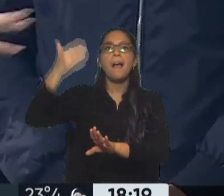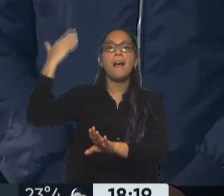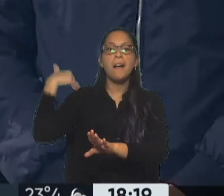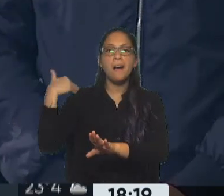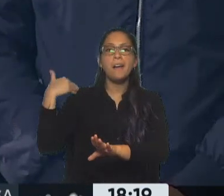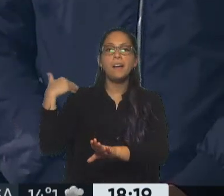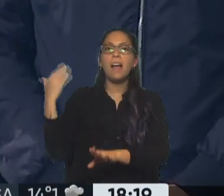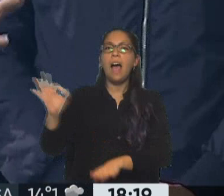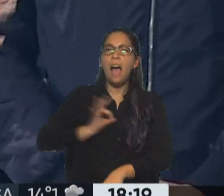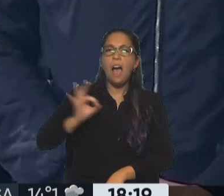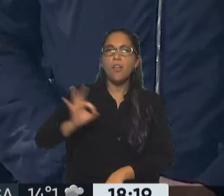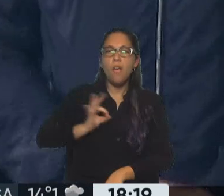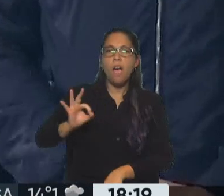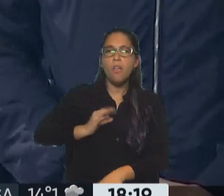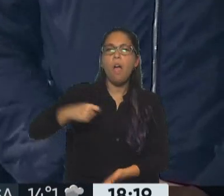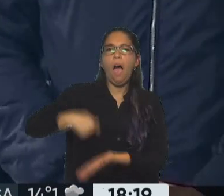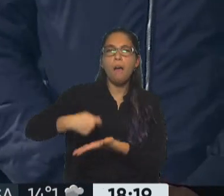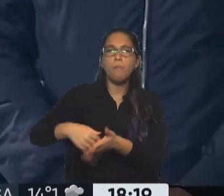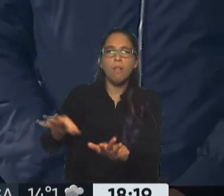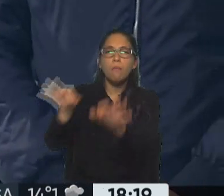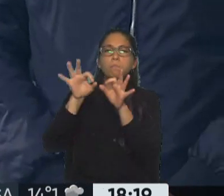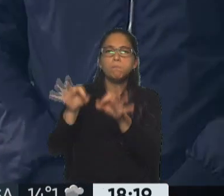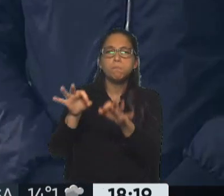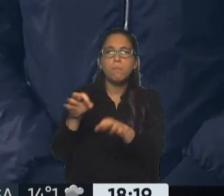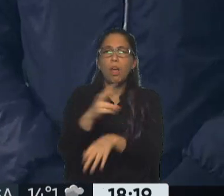cumplido todos los años y todos los aportes.